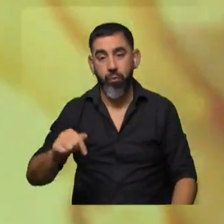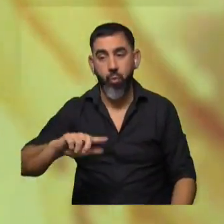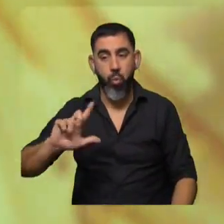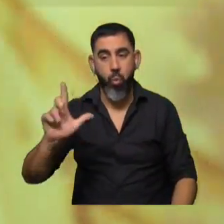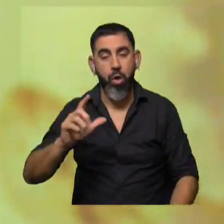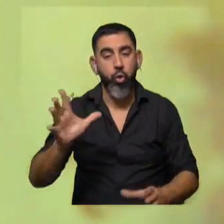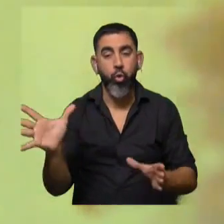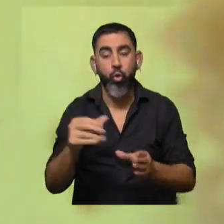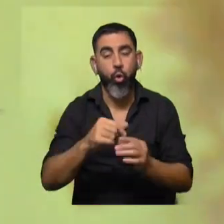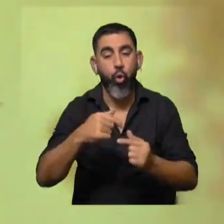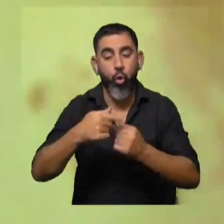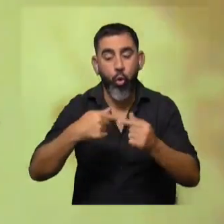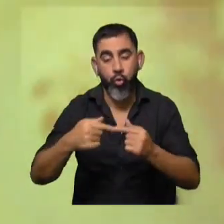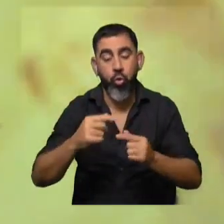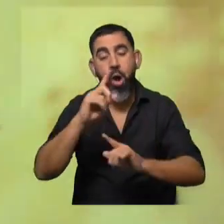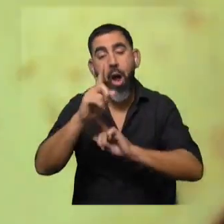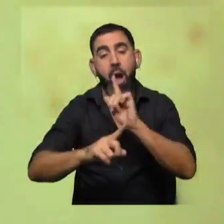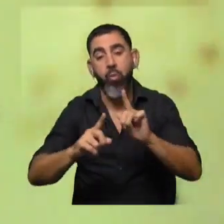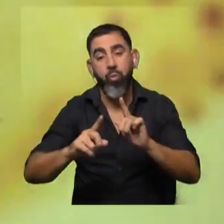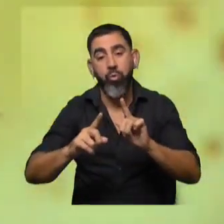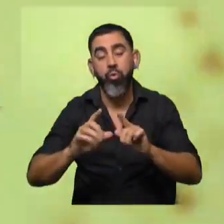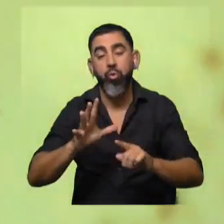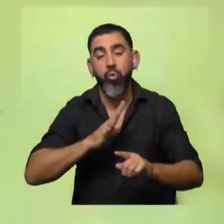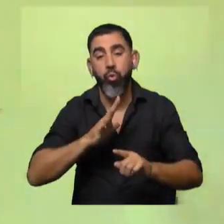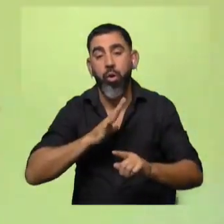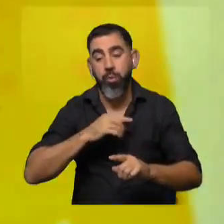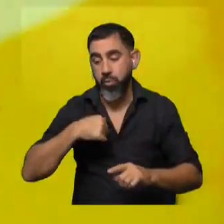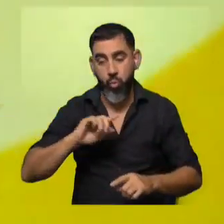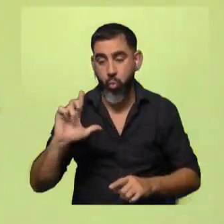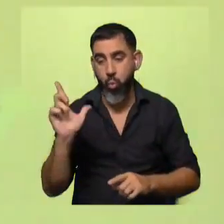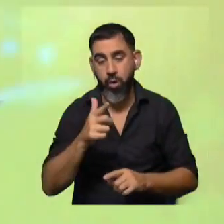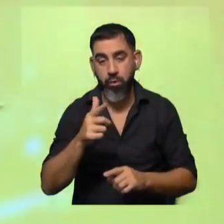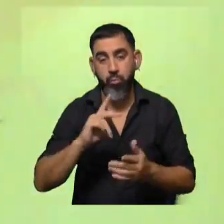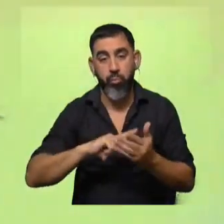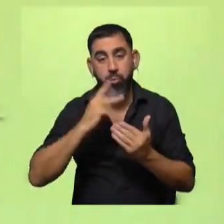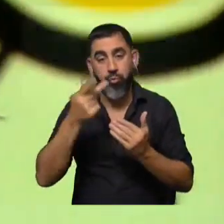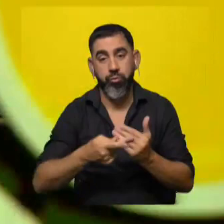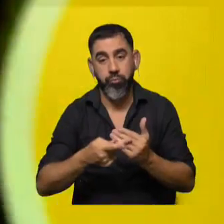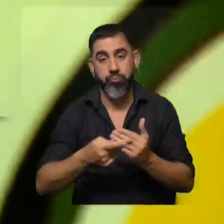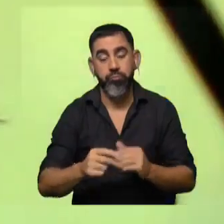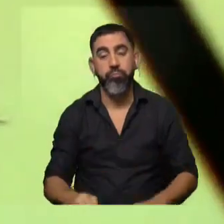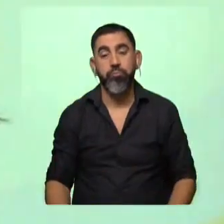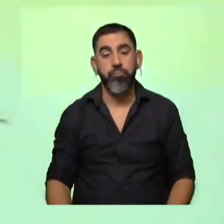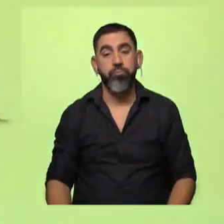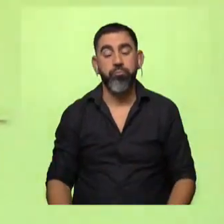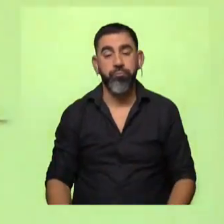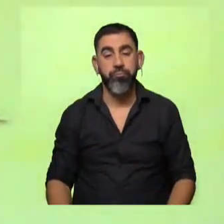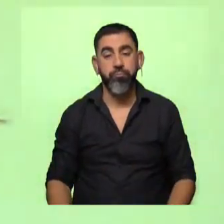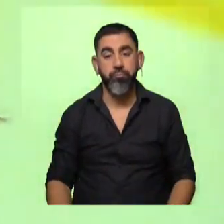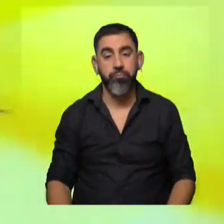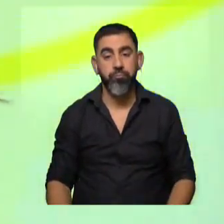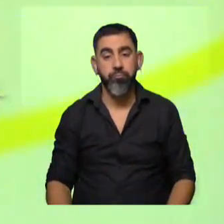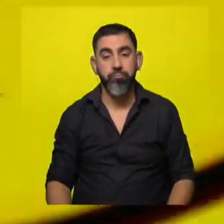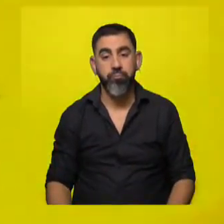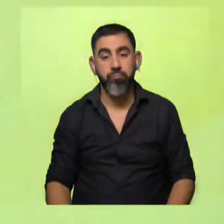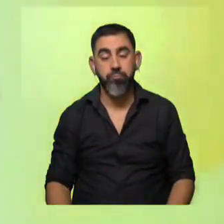esos rollos. Hay algunos de esos rollos que todavía no los tenemos dentro del proyecto y por lo tanto tampoco están en repositorio.